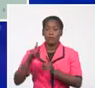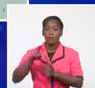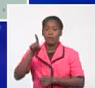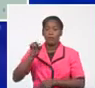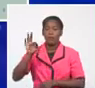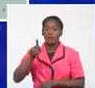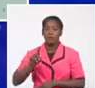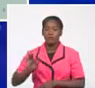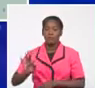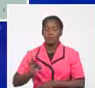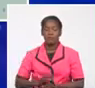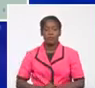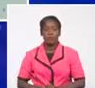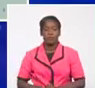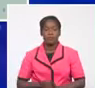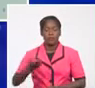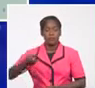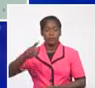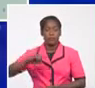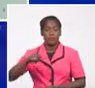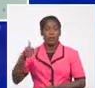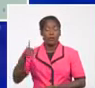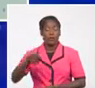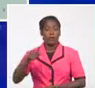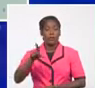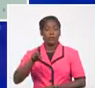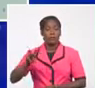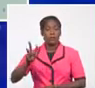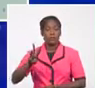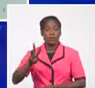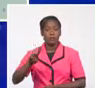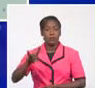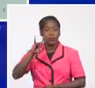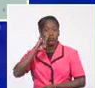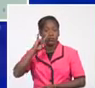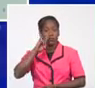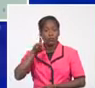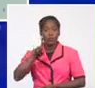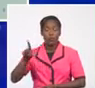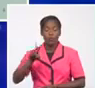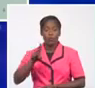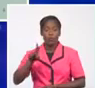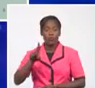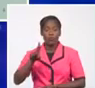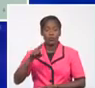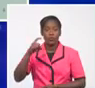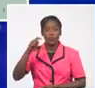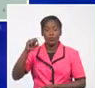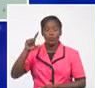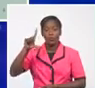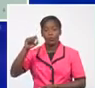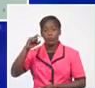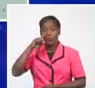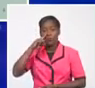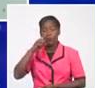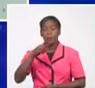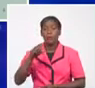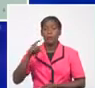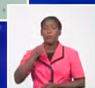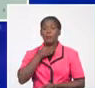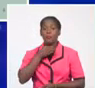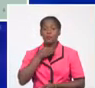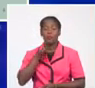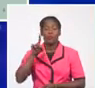uno, Jagüey Grande con 13, Unión de Reyes con 11, Colón con 10, Perico 9, Limonar